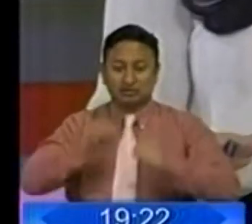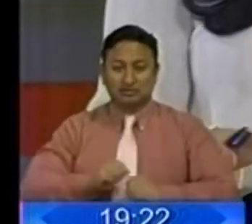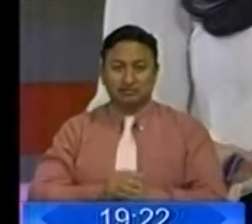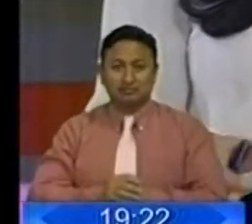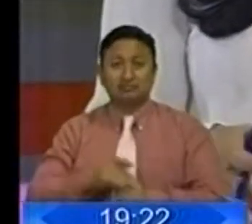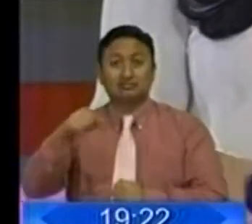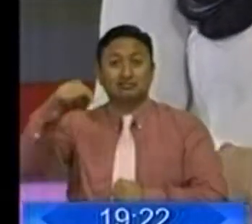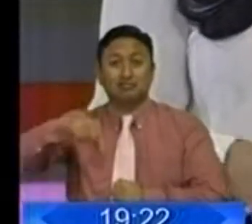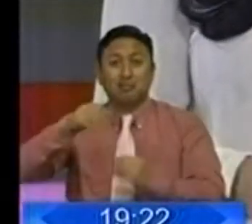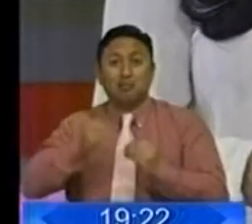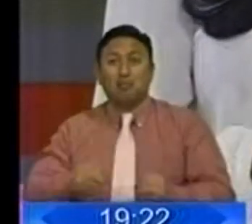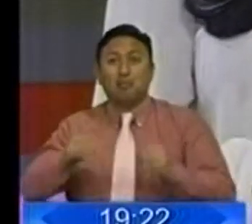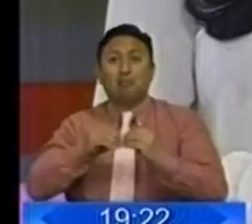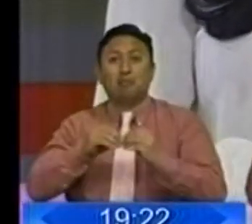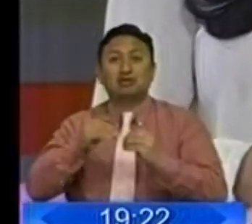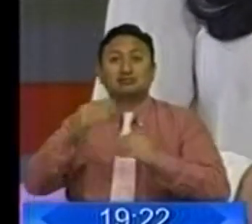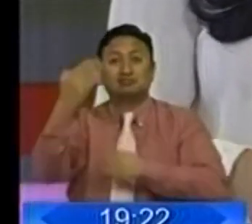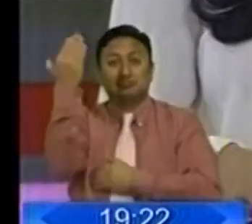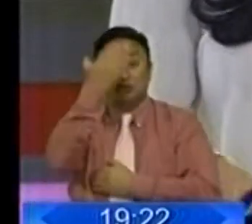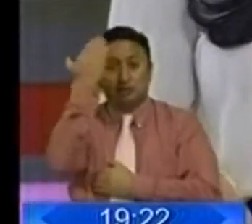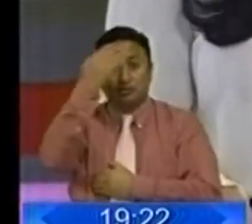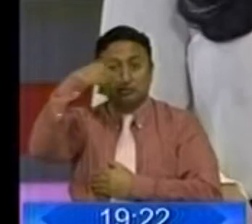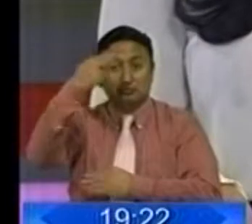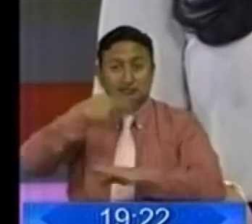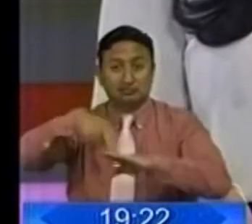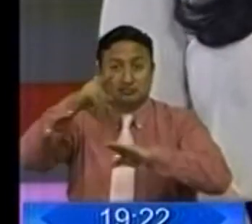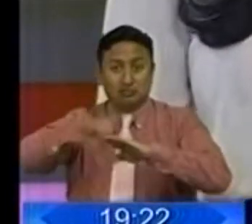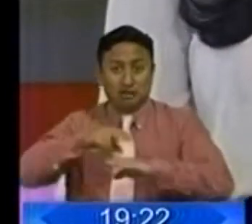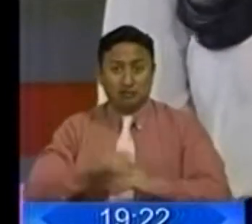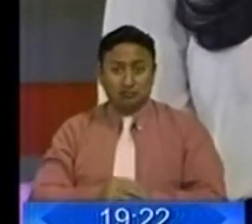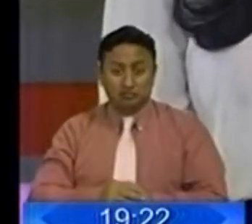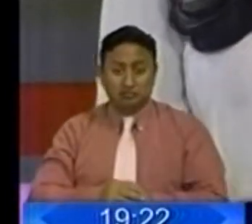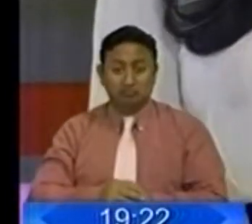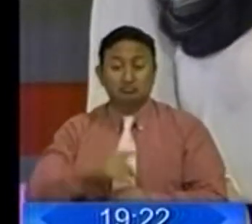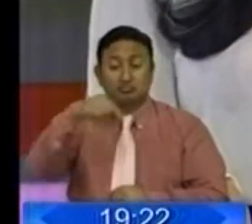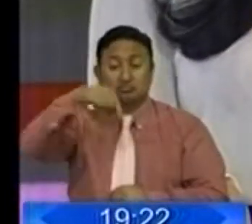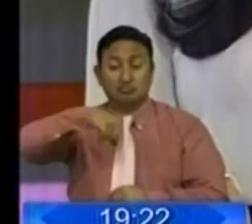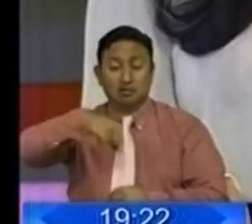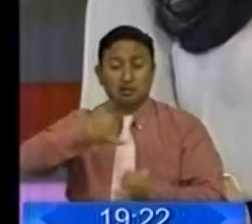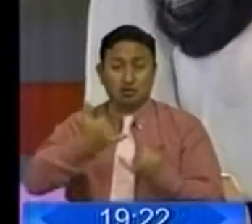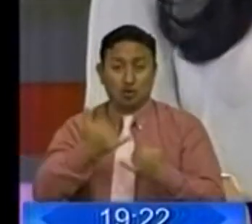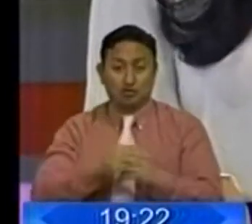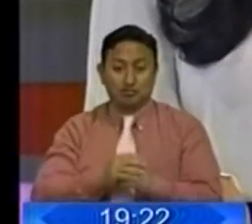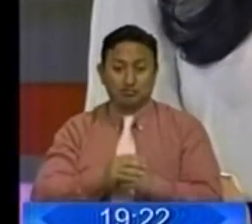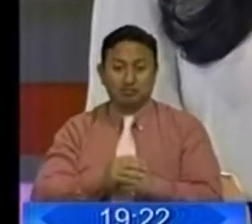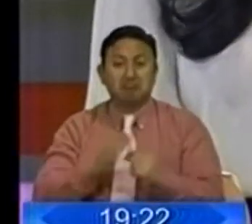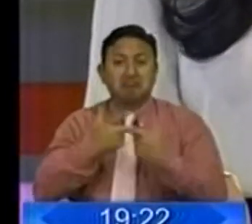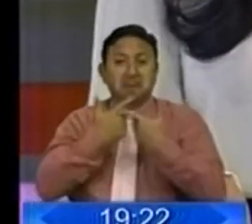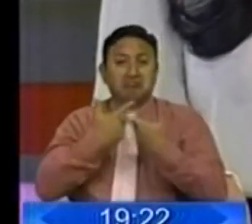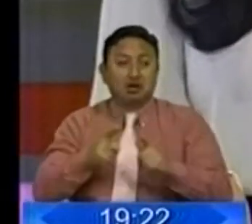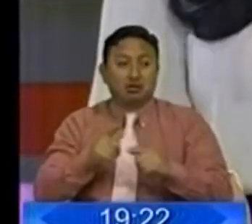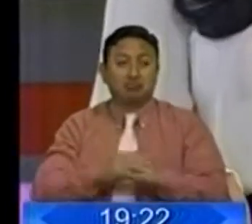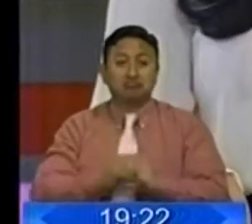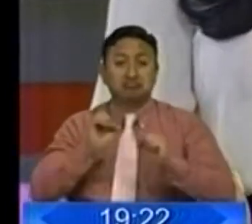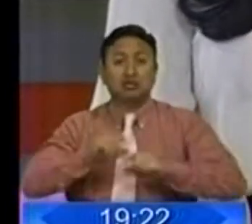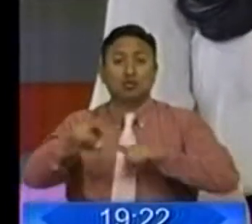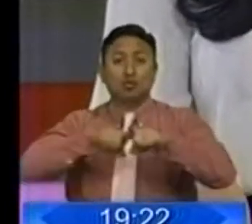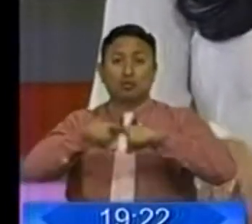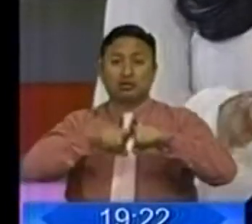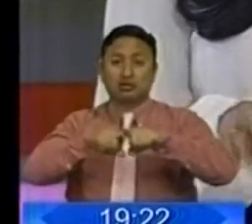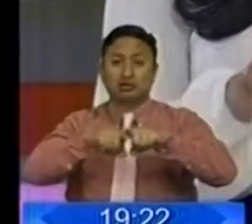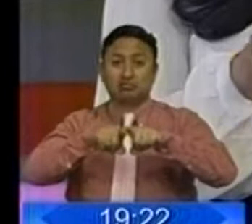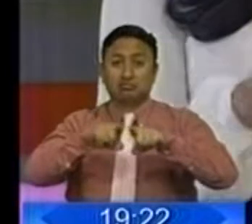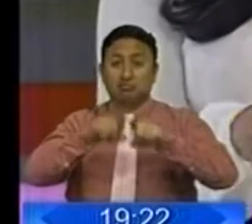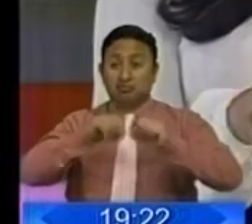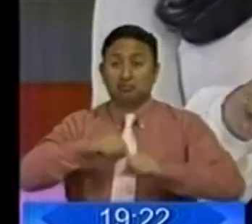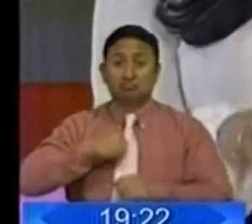que existan más cadenas de televisión nacional, limitando de esta forma la libre y sana competencia a la